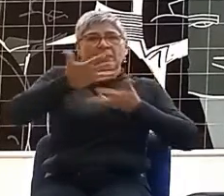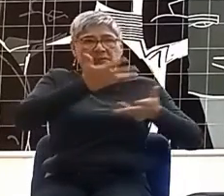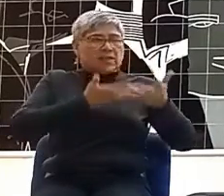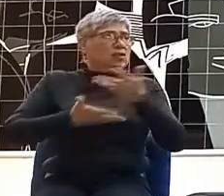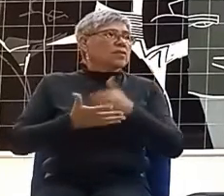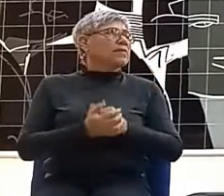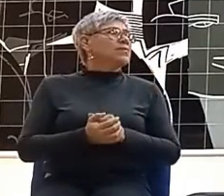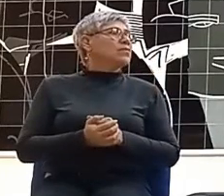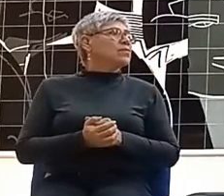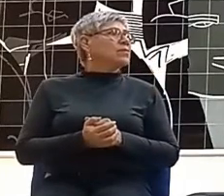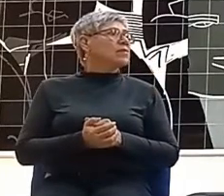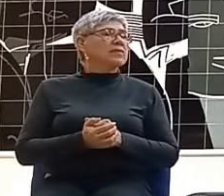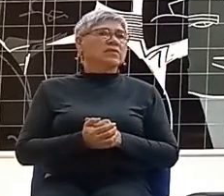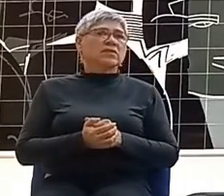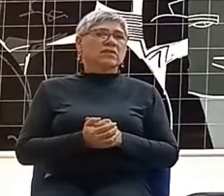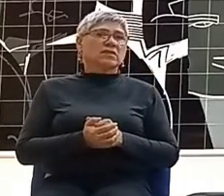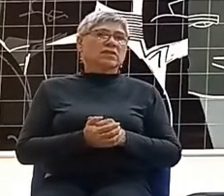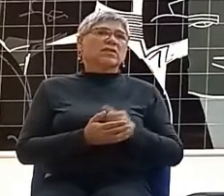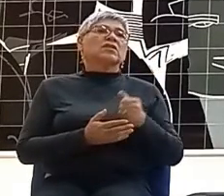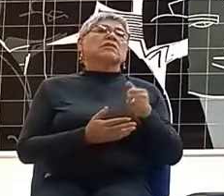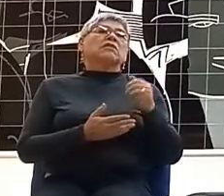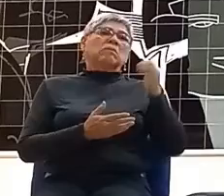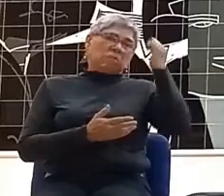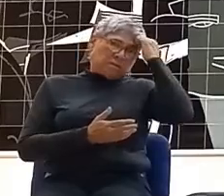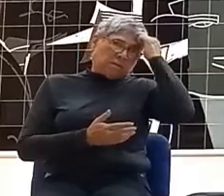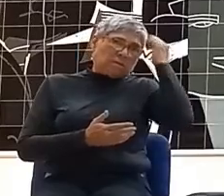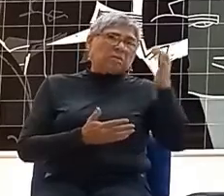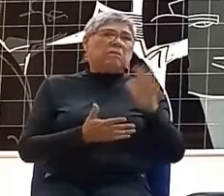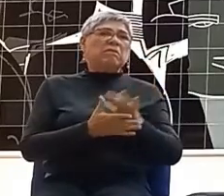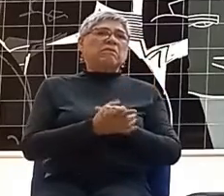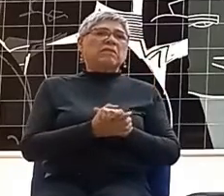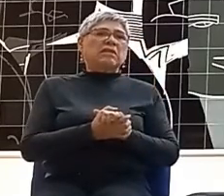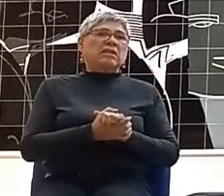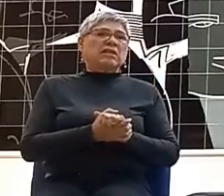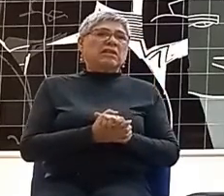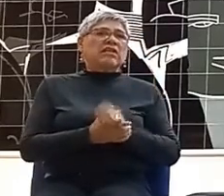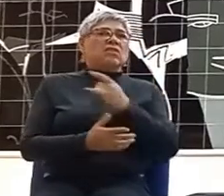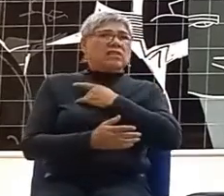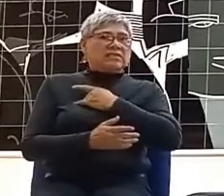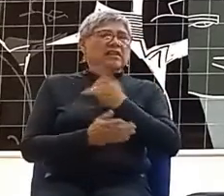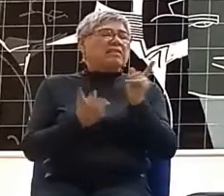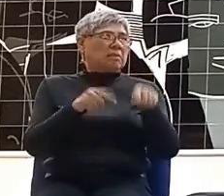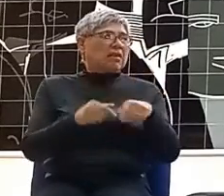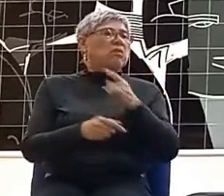conversatorio. Escritor, maestro de la Universidad Tecnológica, los dos,